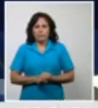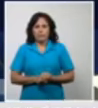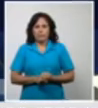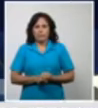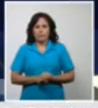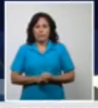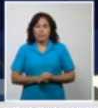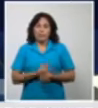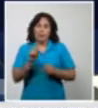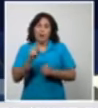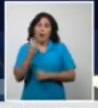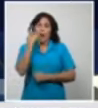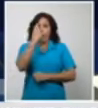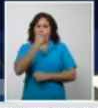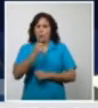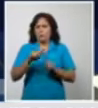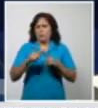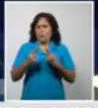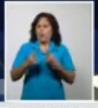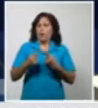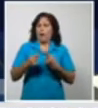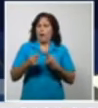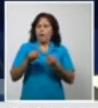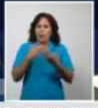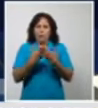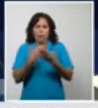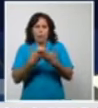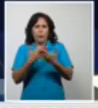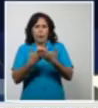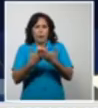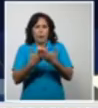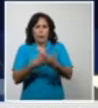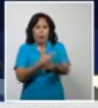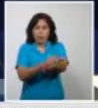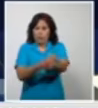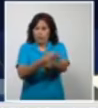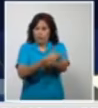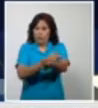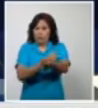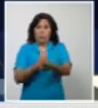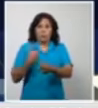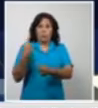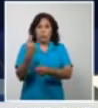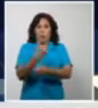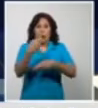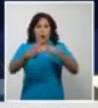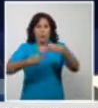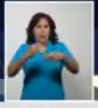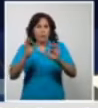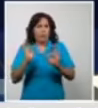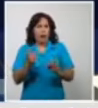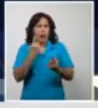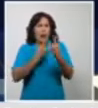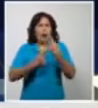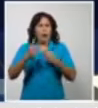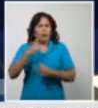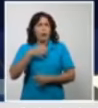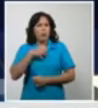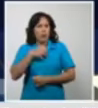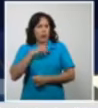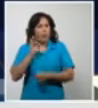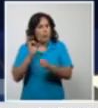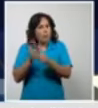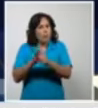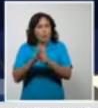Ahí la pregunta es, bueno, y estas pruebas que vamos a hacer, que ya algunas se comenzó a tomar